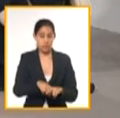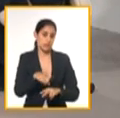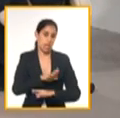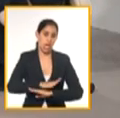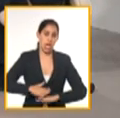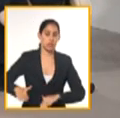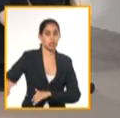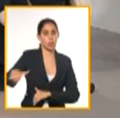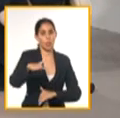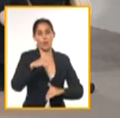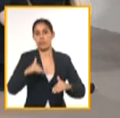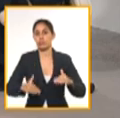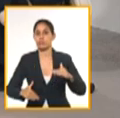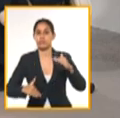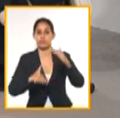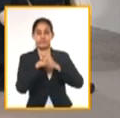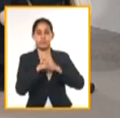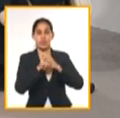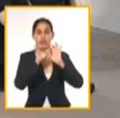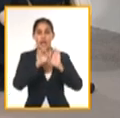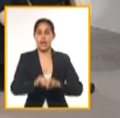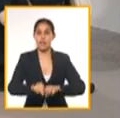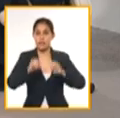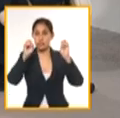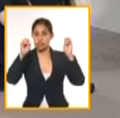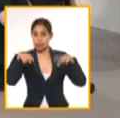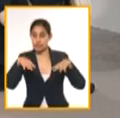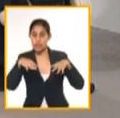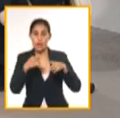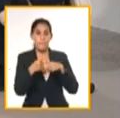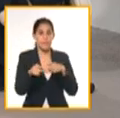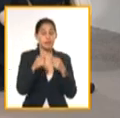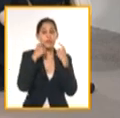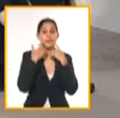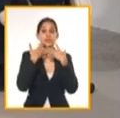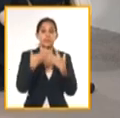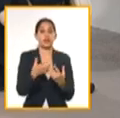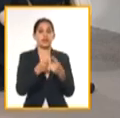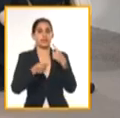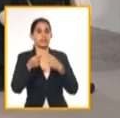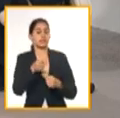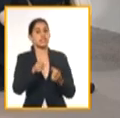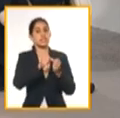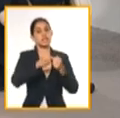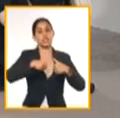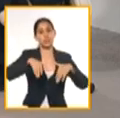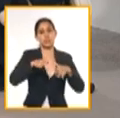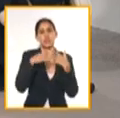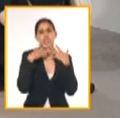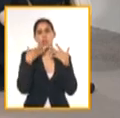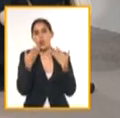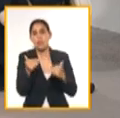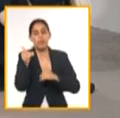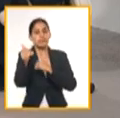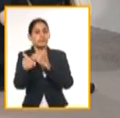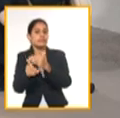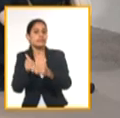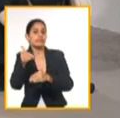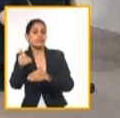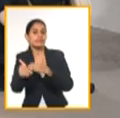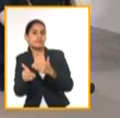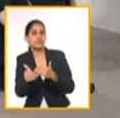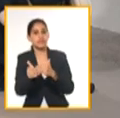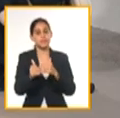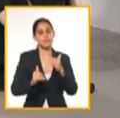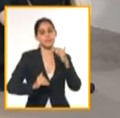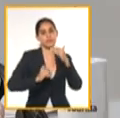energizado, pero hay un tema muy importante, que es la situación de cómo se recuperan los sistemas de abasto, que no hay una respuesta